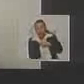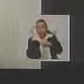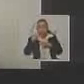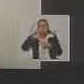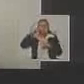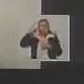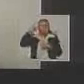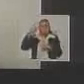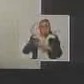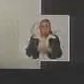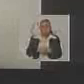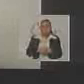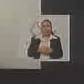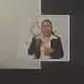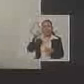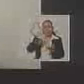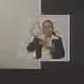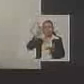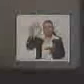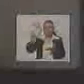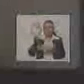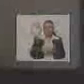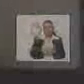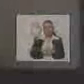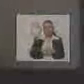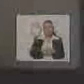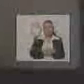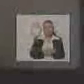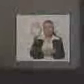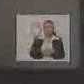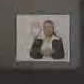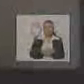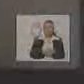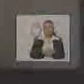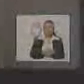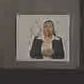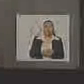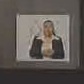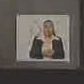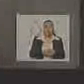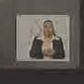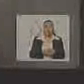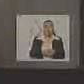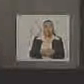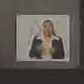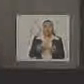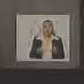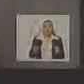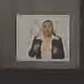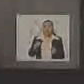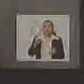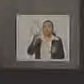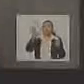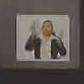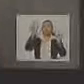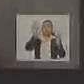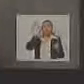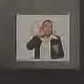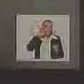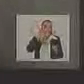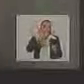transparente esta utilidad. Gracias. Gracias. Escuchamos ahora al candidato del partido Movimiento